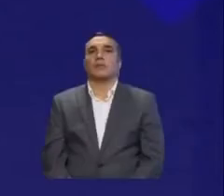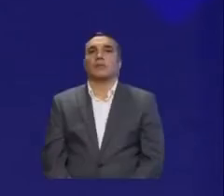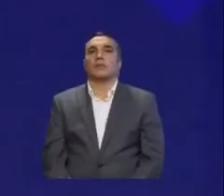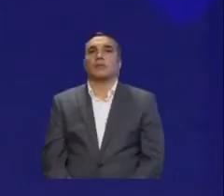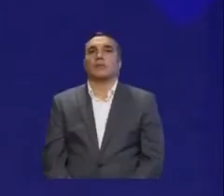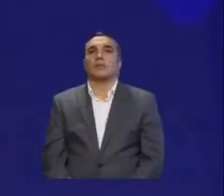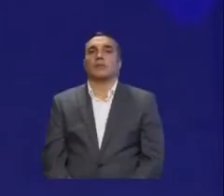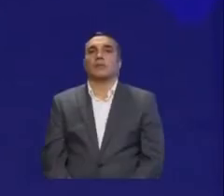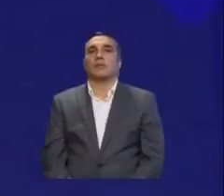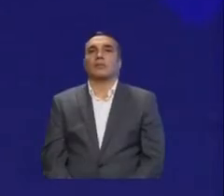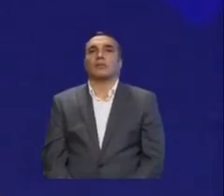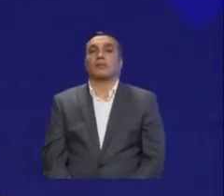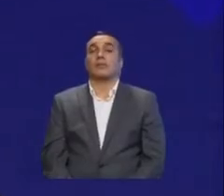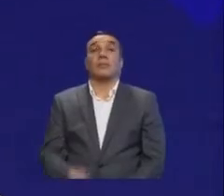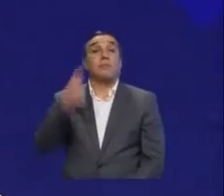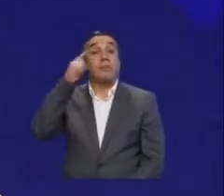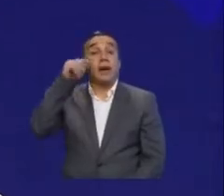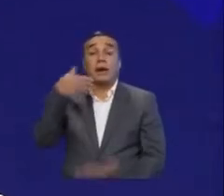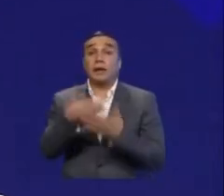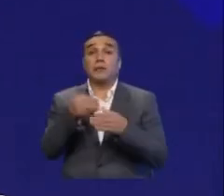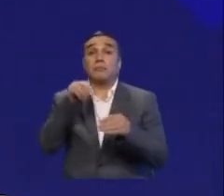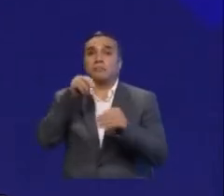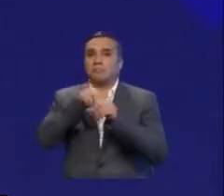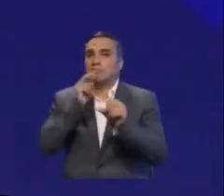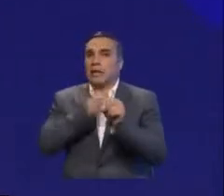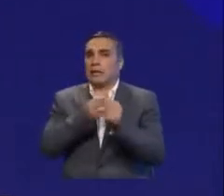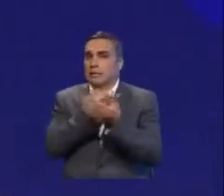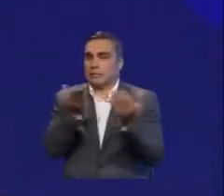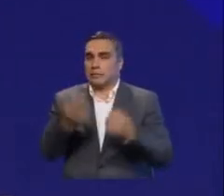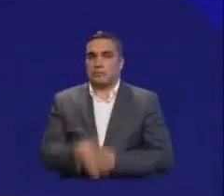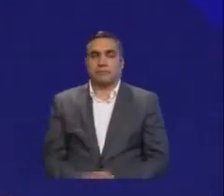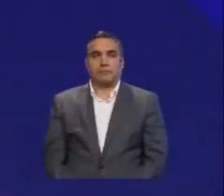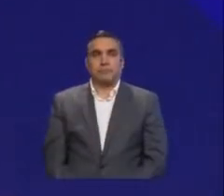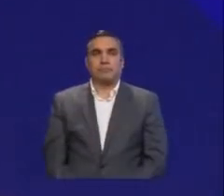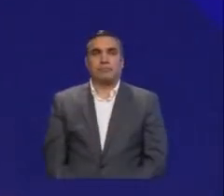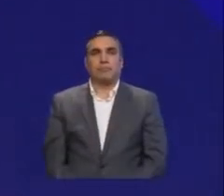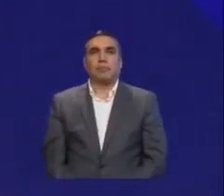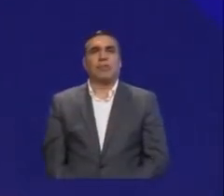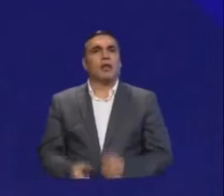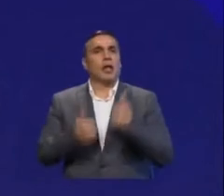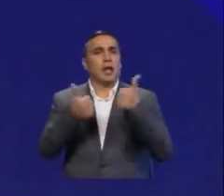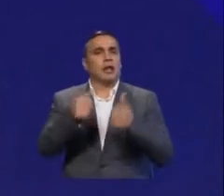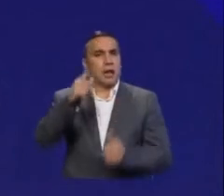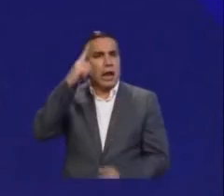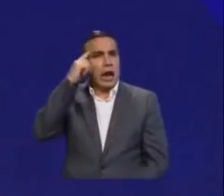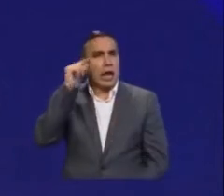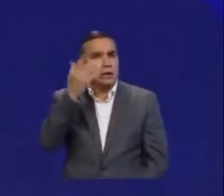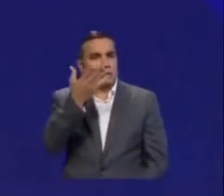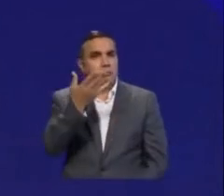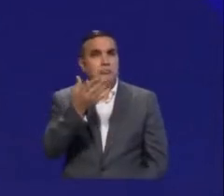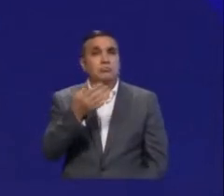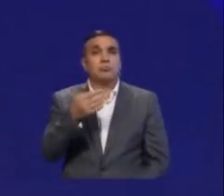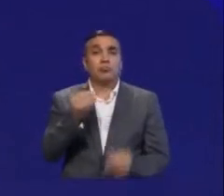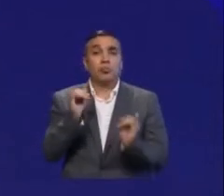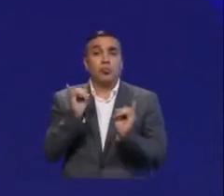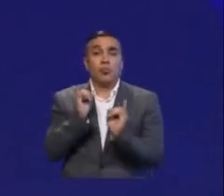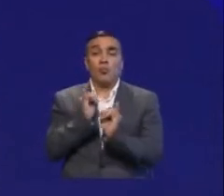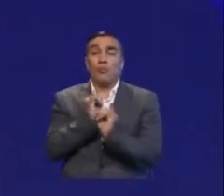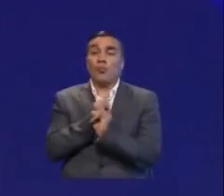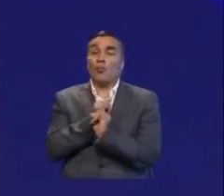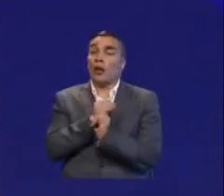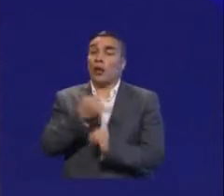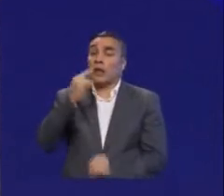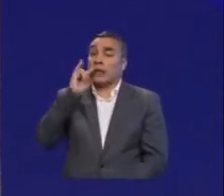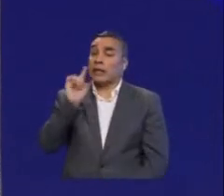previamente para la participación. Candidato Lasso, la desnutrición crónica